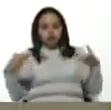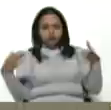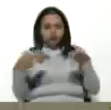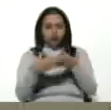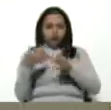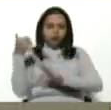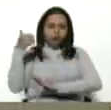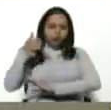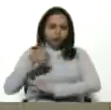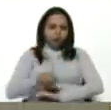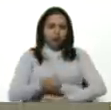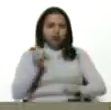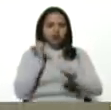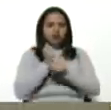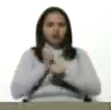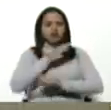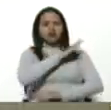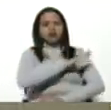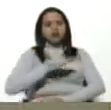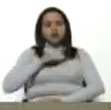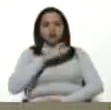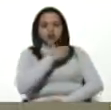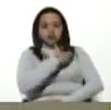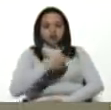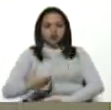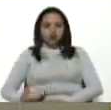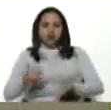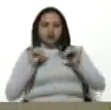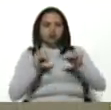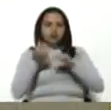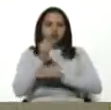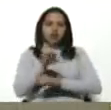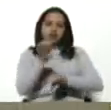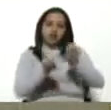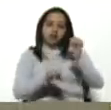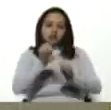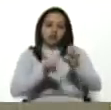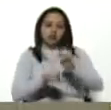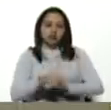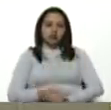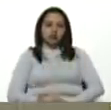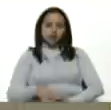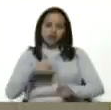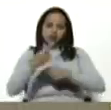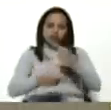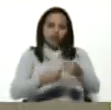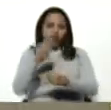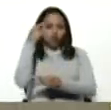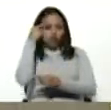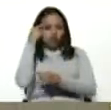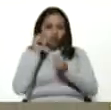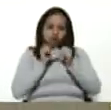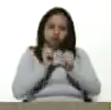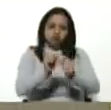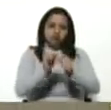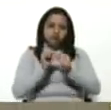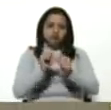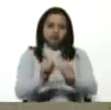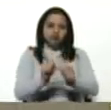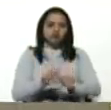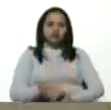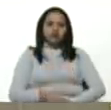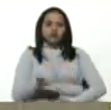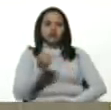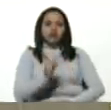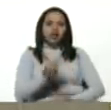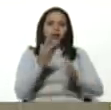trabajo de la Comisión Presidencial, donde estamos evaluando día a día el seguimiento de la ocurrencia de